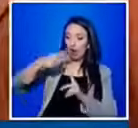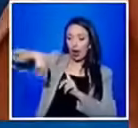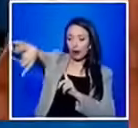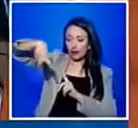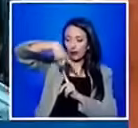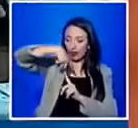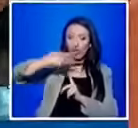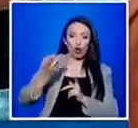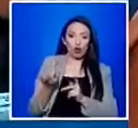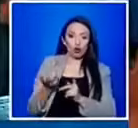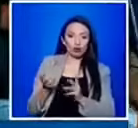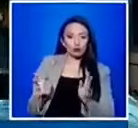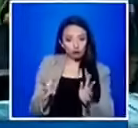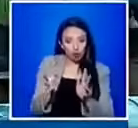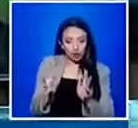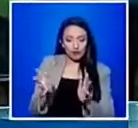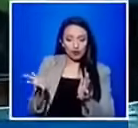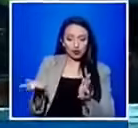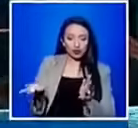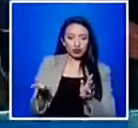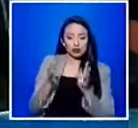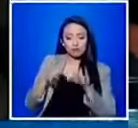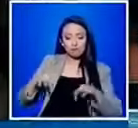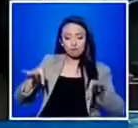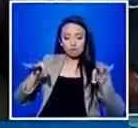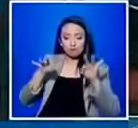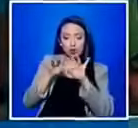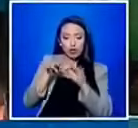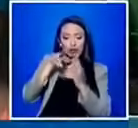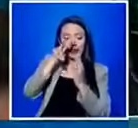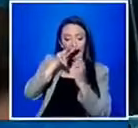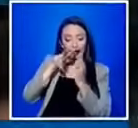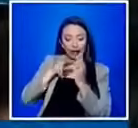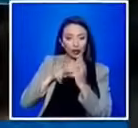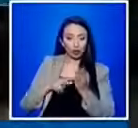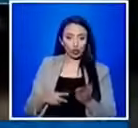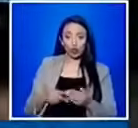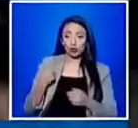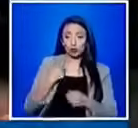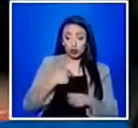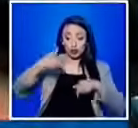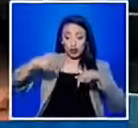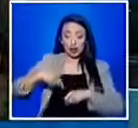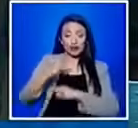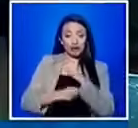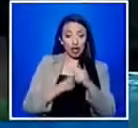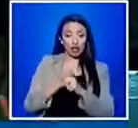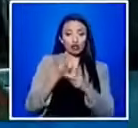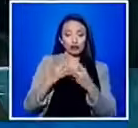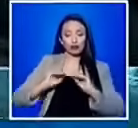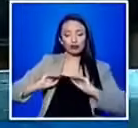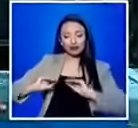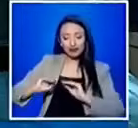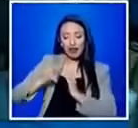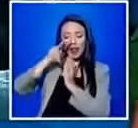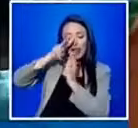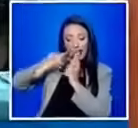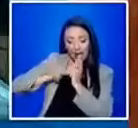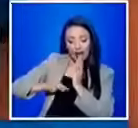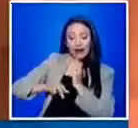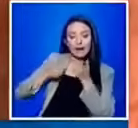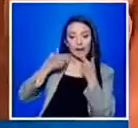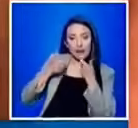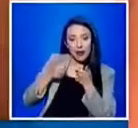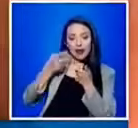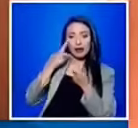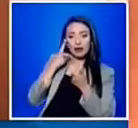vecinos, impulsando la importancia que tiene la lectura en la vida de cada ser humano. Para el desarrollo